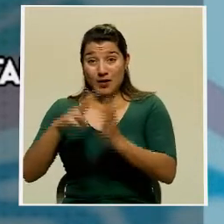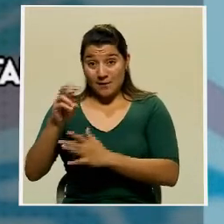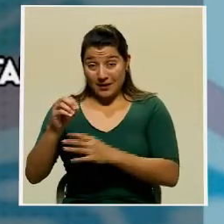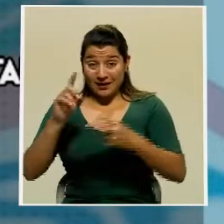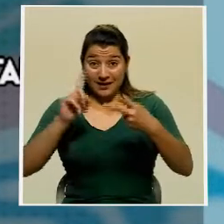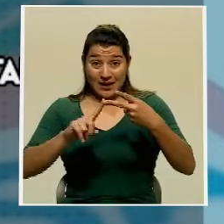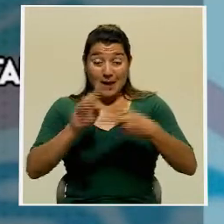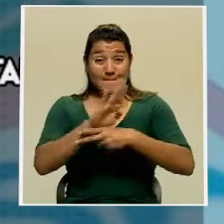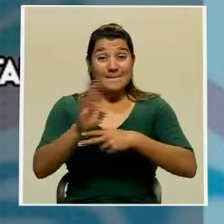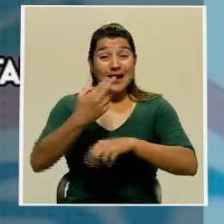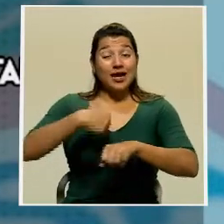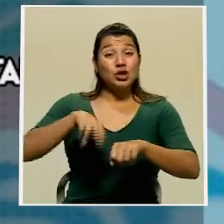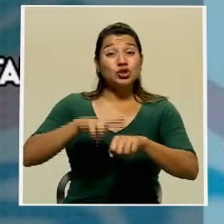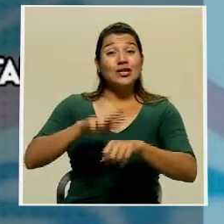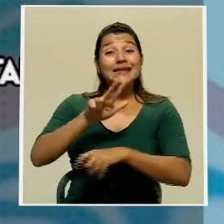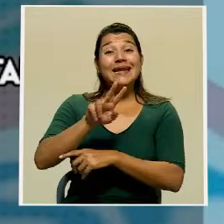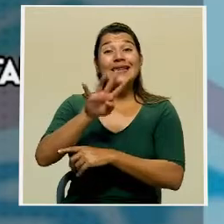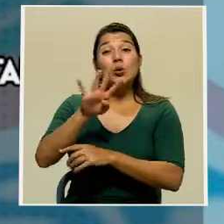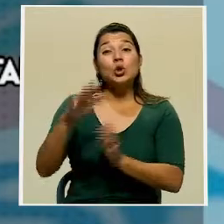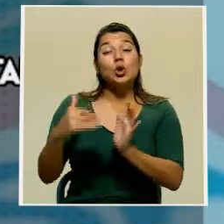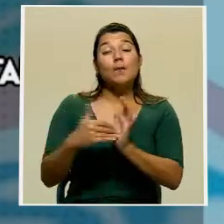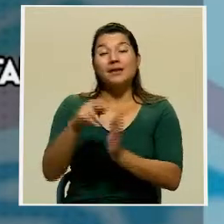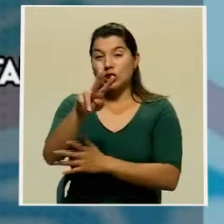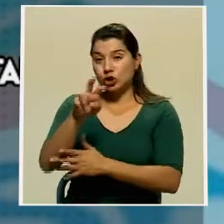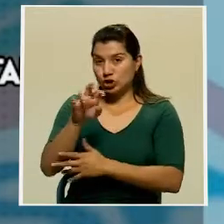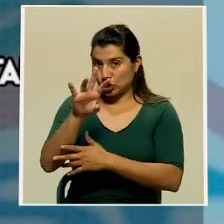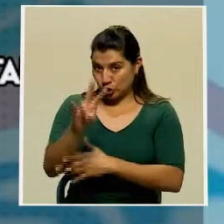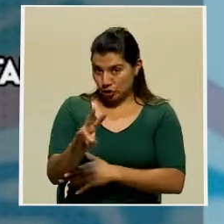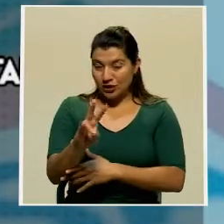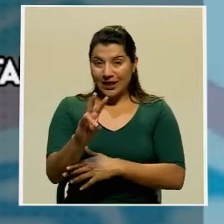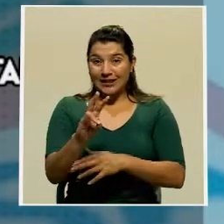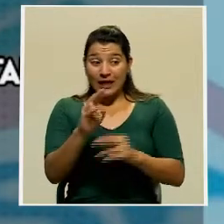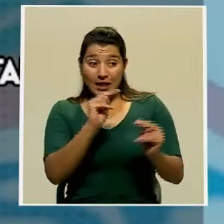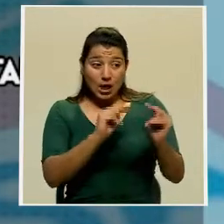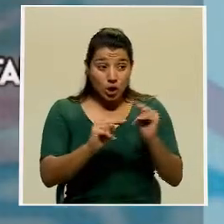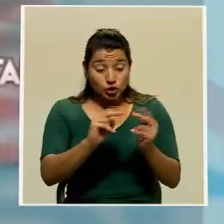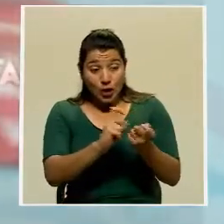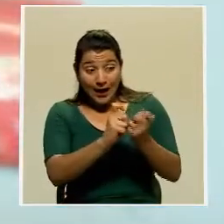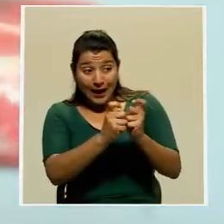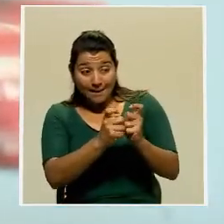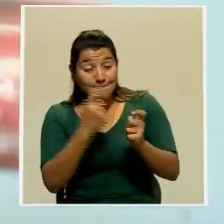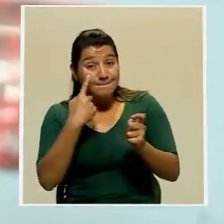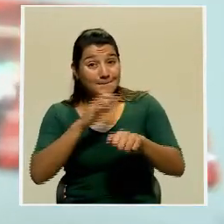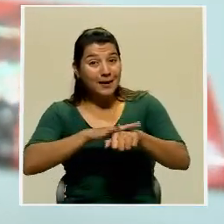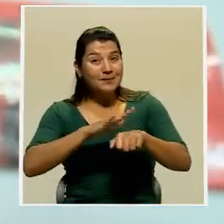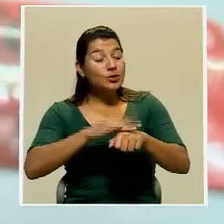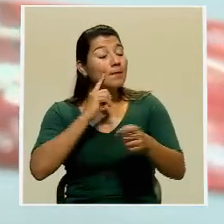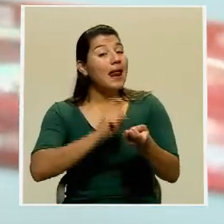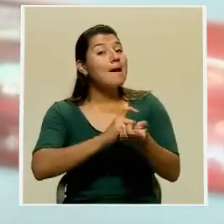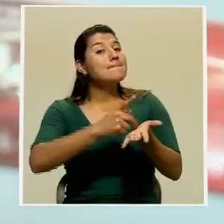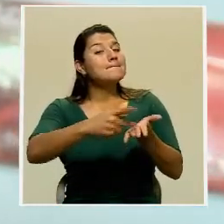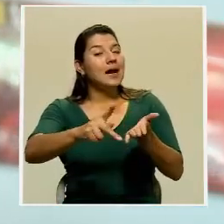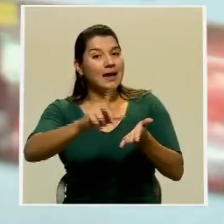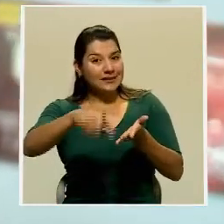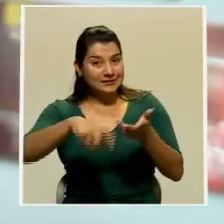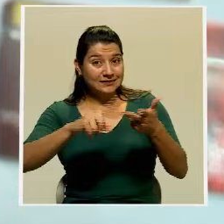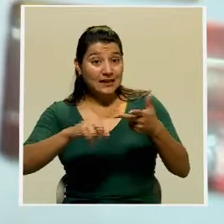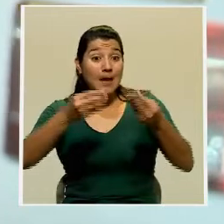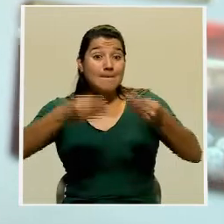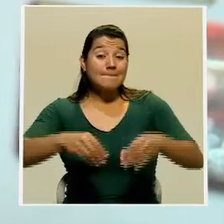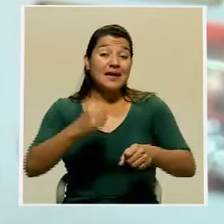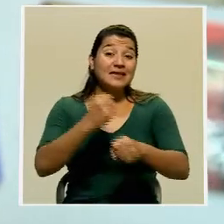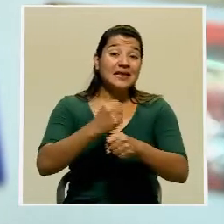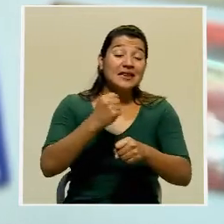ha realizado en total 34.207 arreglos de tarjeta de crédito. Pérdida del trabajo, reducción de